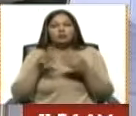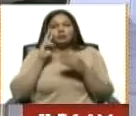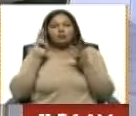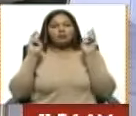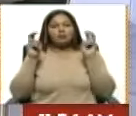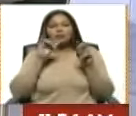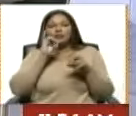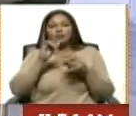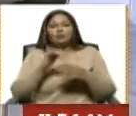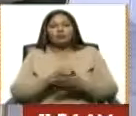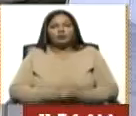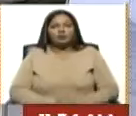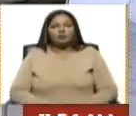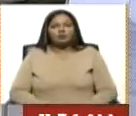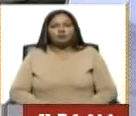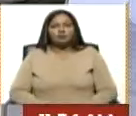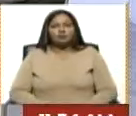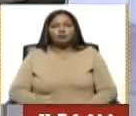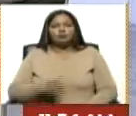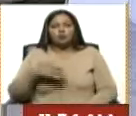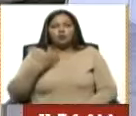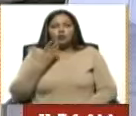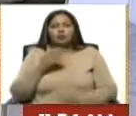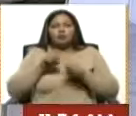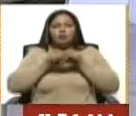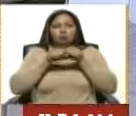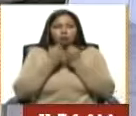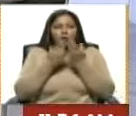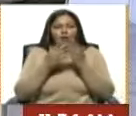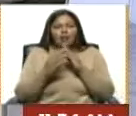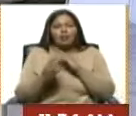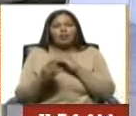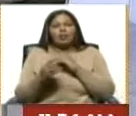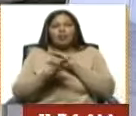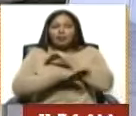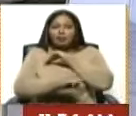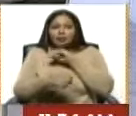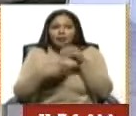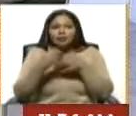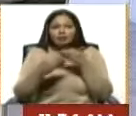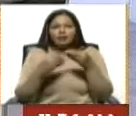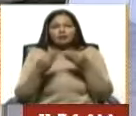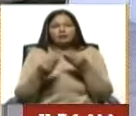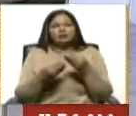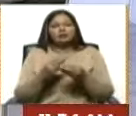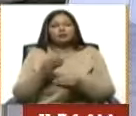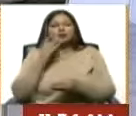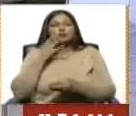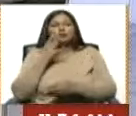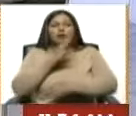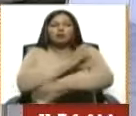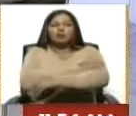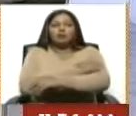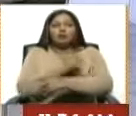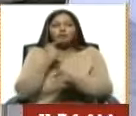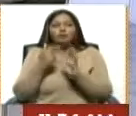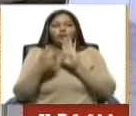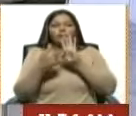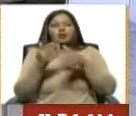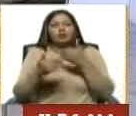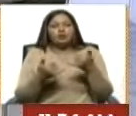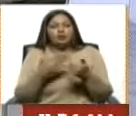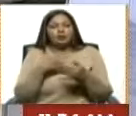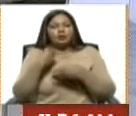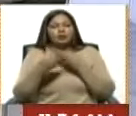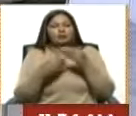de informarse, con el poder romper alguna trampa, esto que quiere montar a la derecha, ¿no? Esto de ensombrecer, de crear